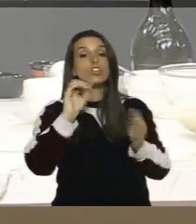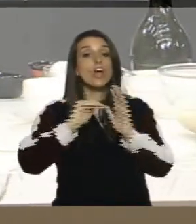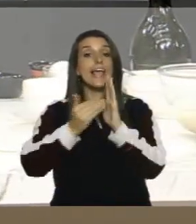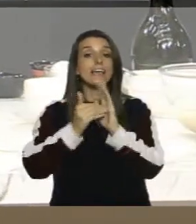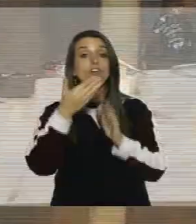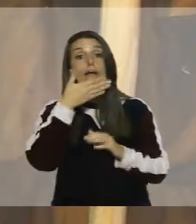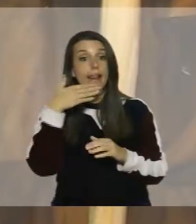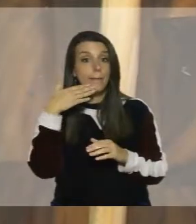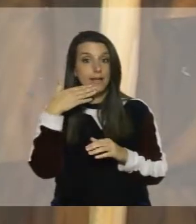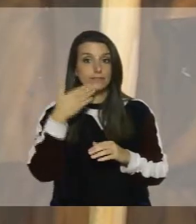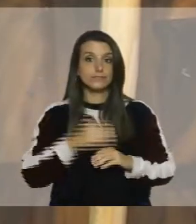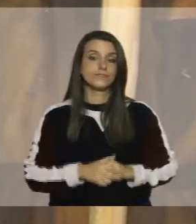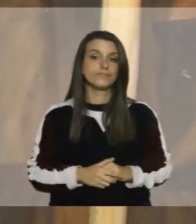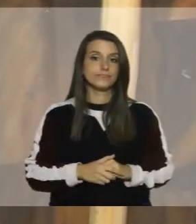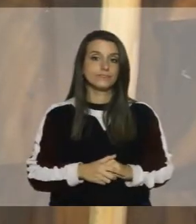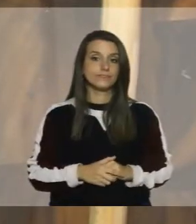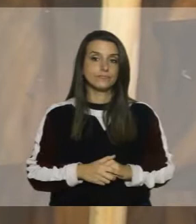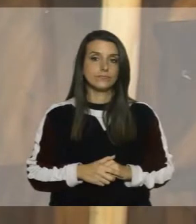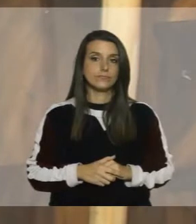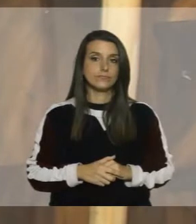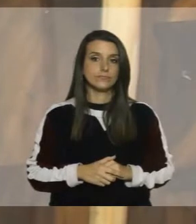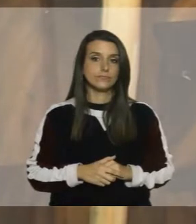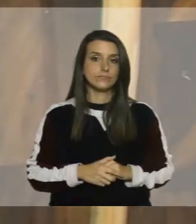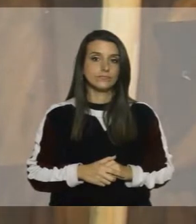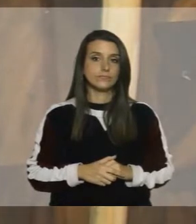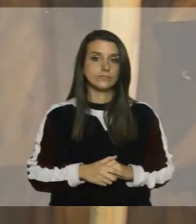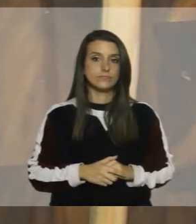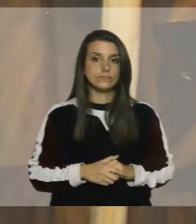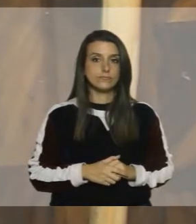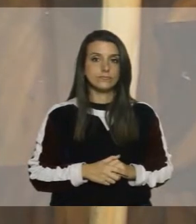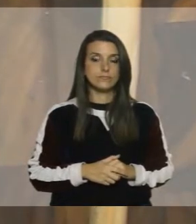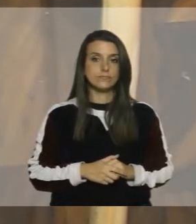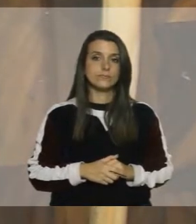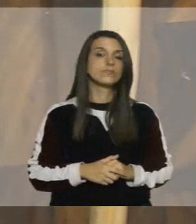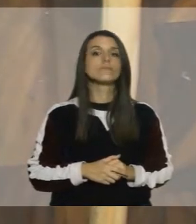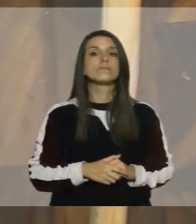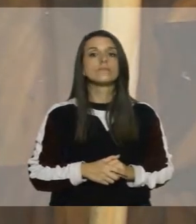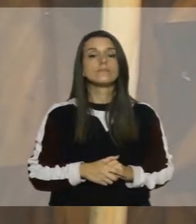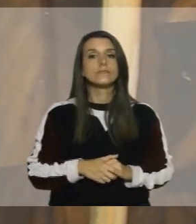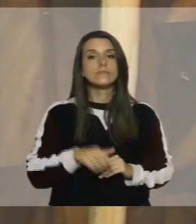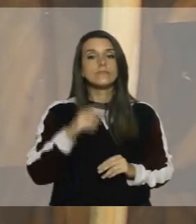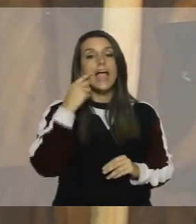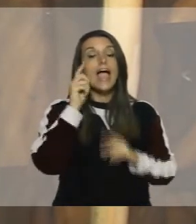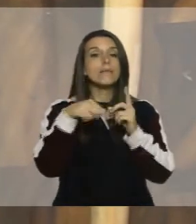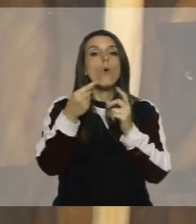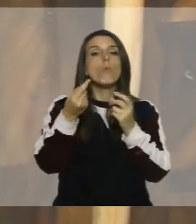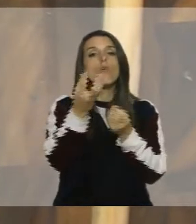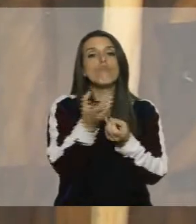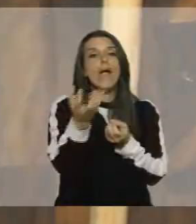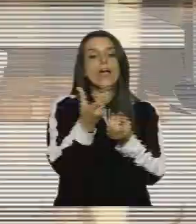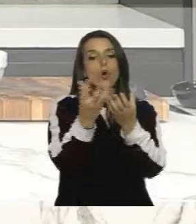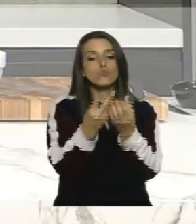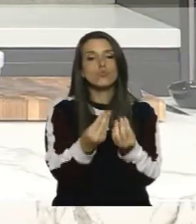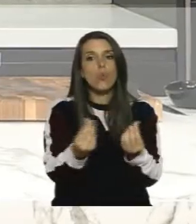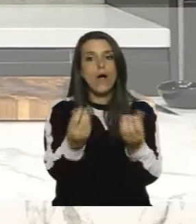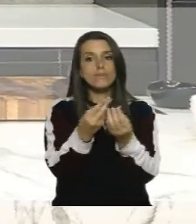qué rico. ¿Ah? Para que nos ayude a mezclar todo ahí. Y por acá, que este fuego está un poquito más abajo, ya lo subí.